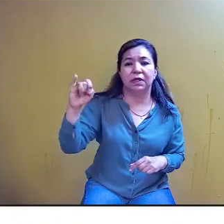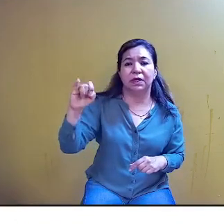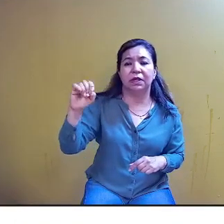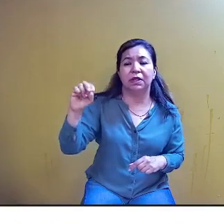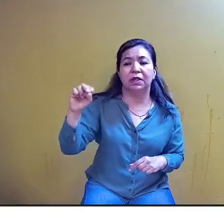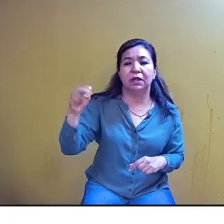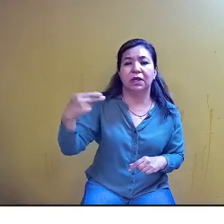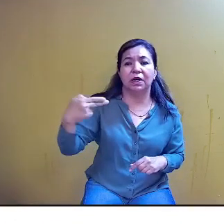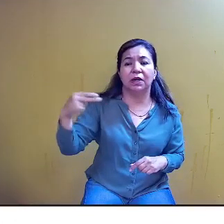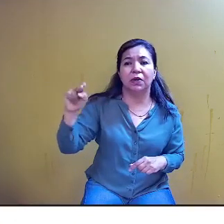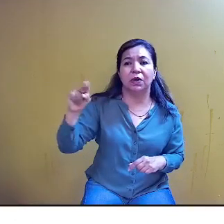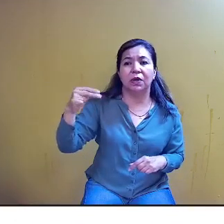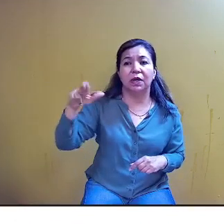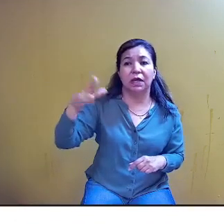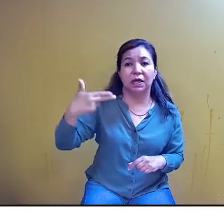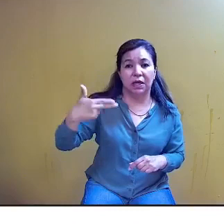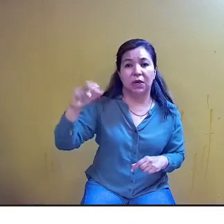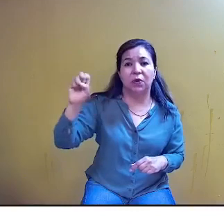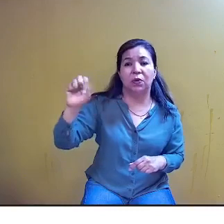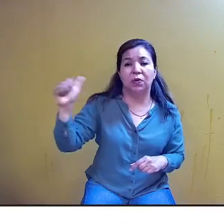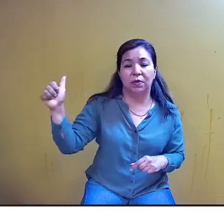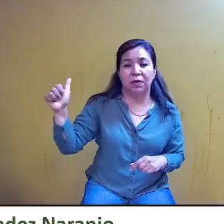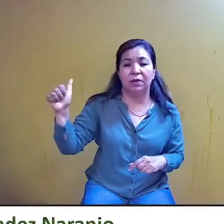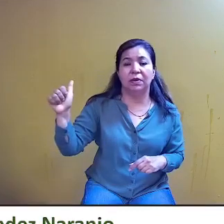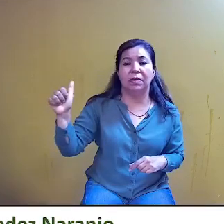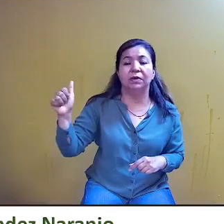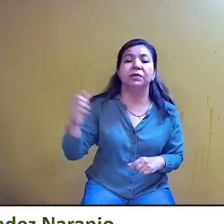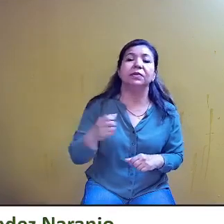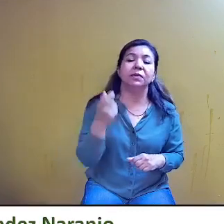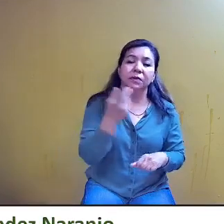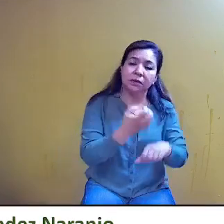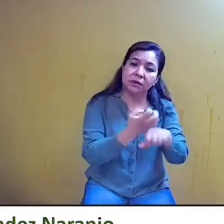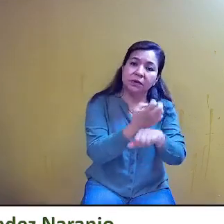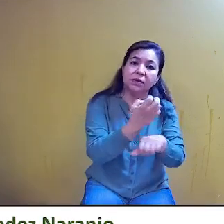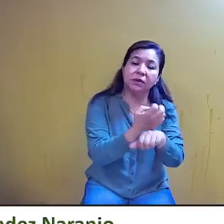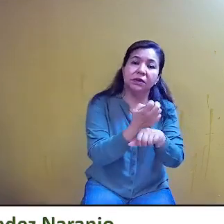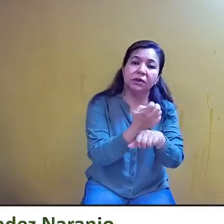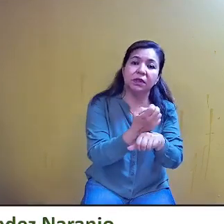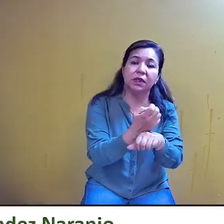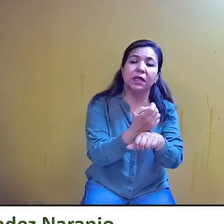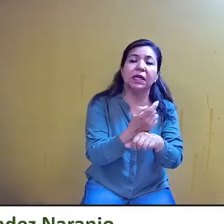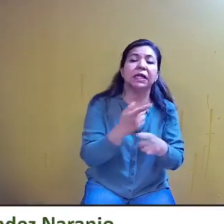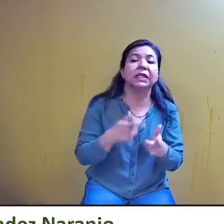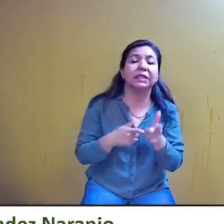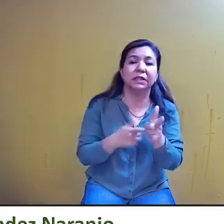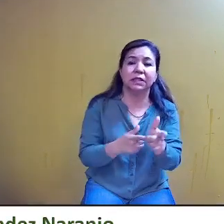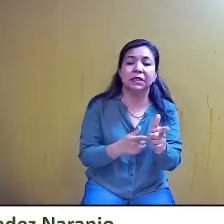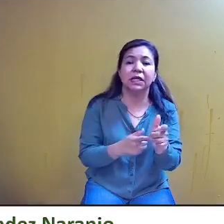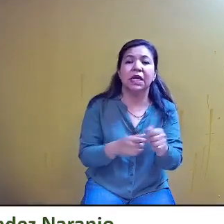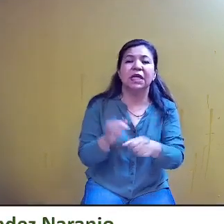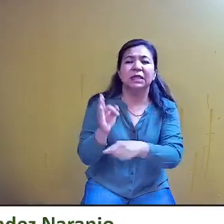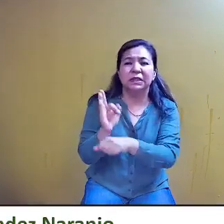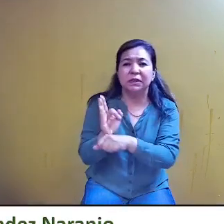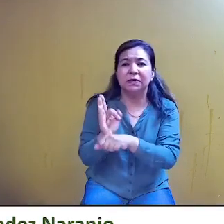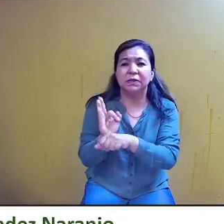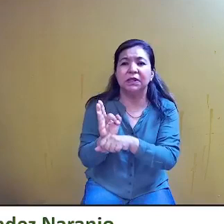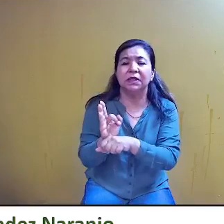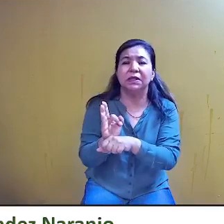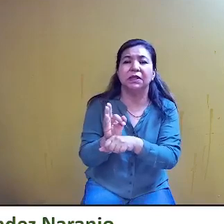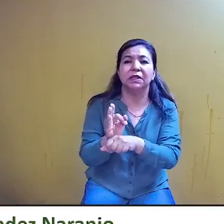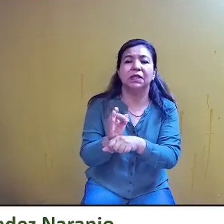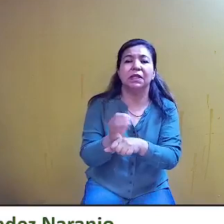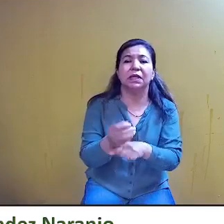del ayuntamiento municipal e instruyan para que se continúe con la medida de protección consistente en garantizar la vida e integridad de la